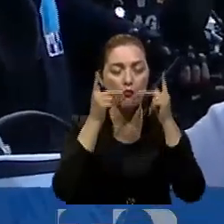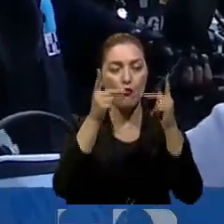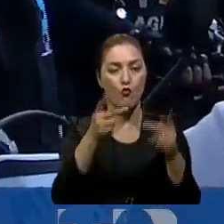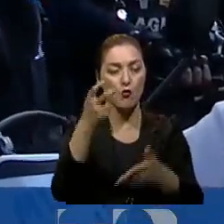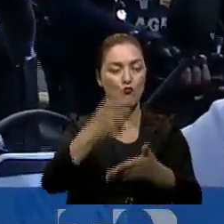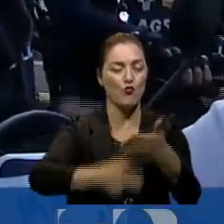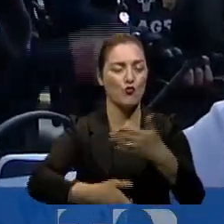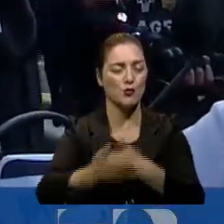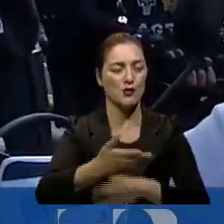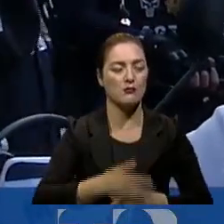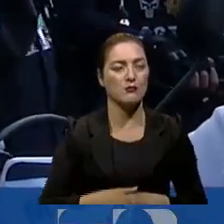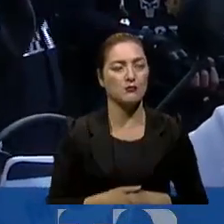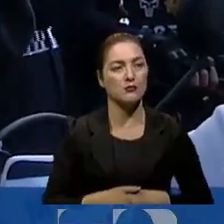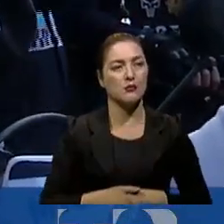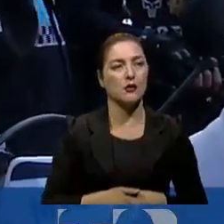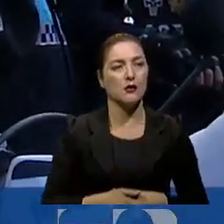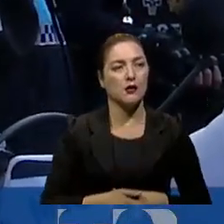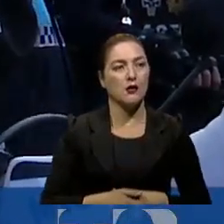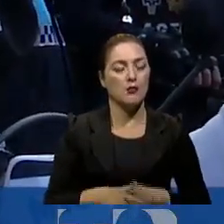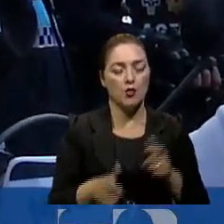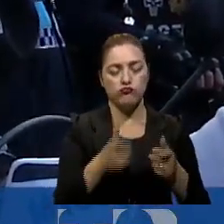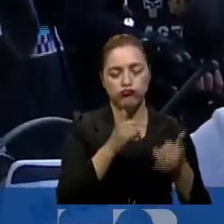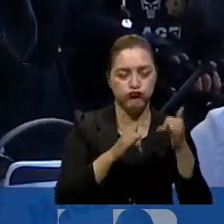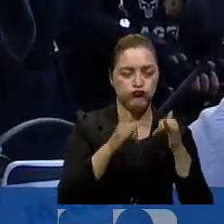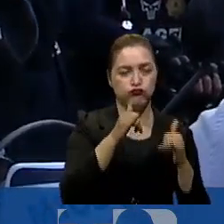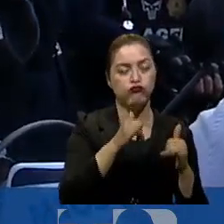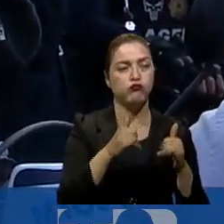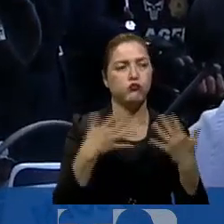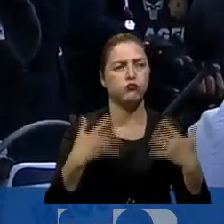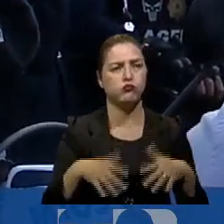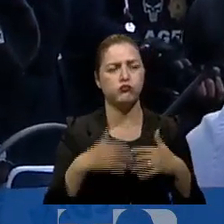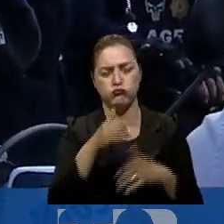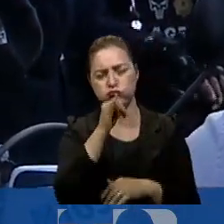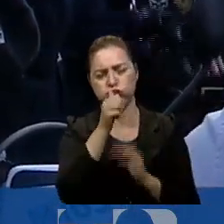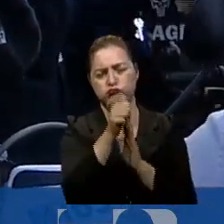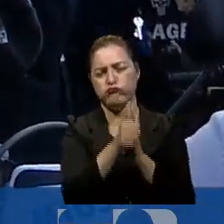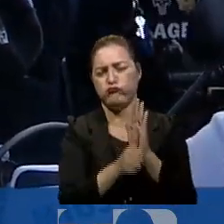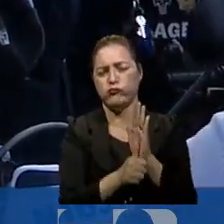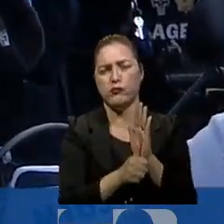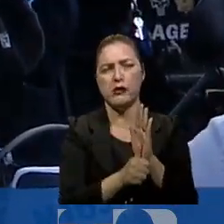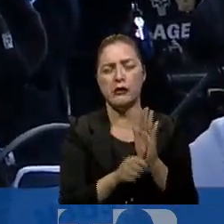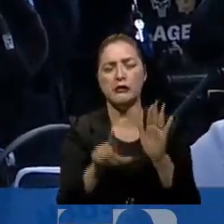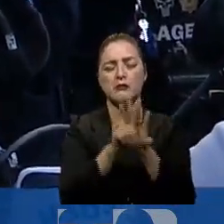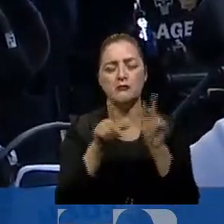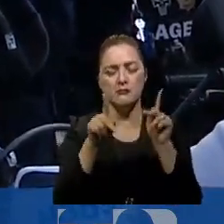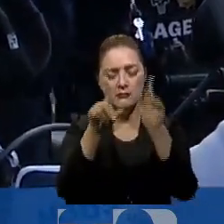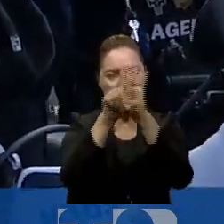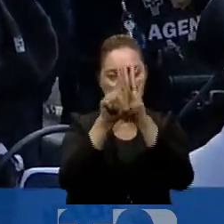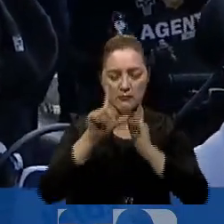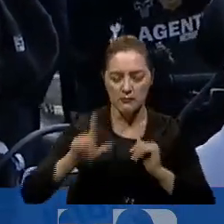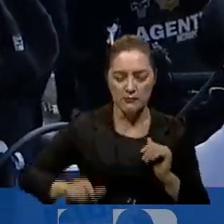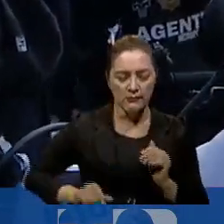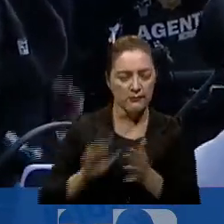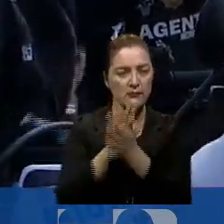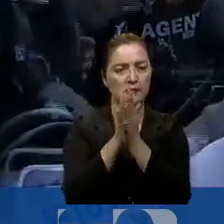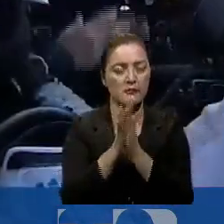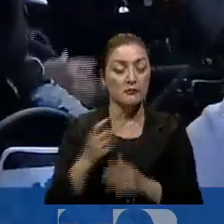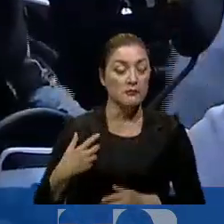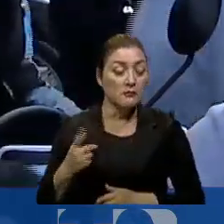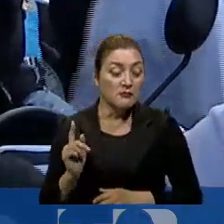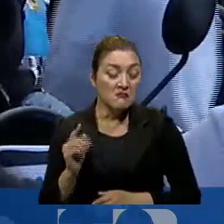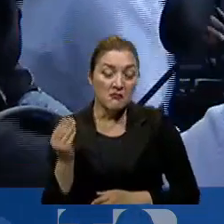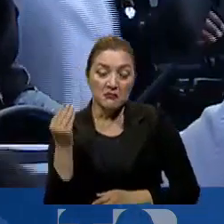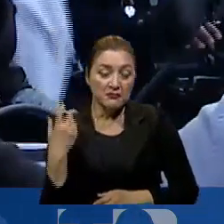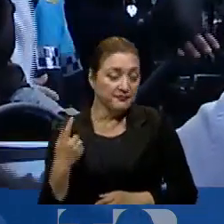que se dedican a vender este tipo de alcohol metílico y también alcohol artesanal sin registro sanitario y los muchachos consumen.